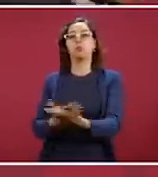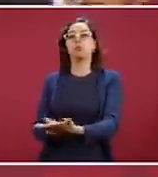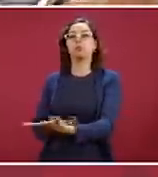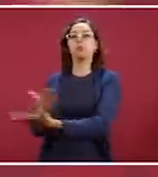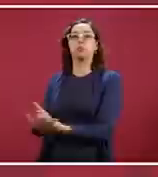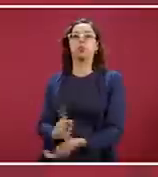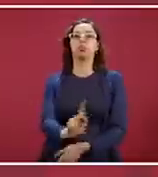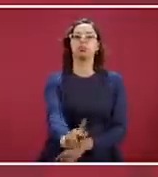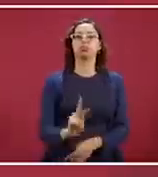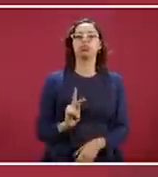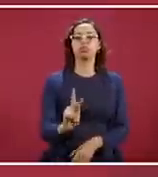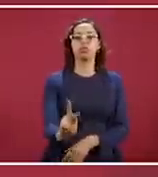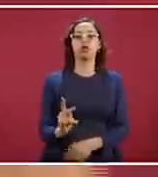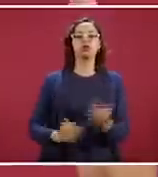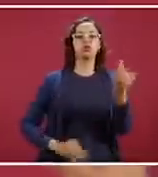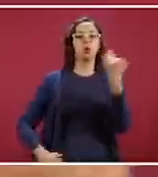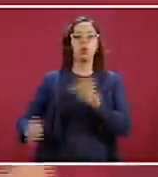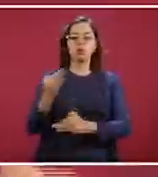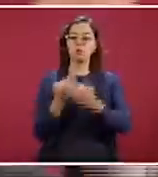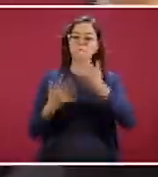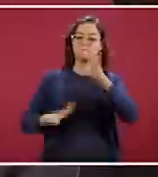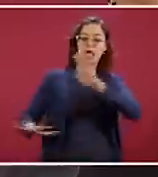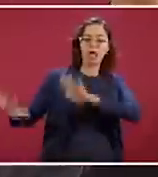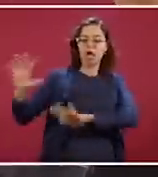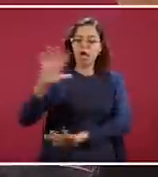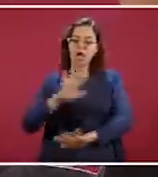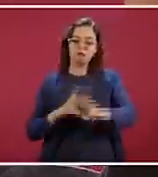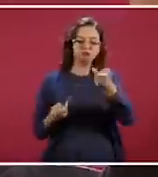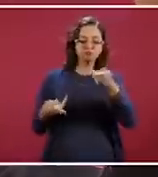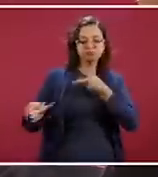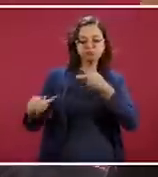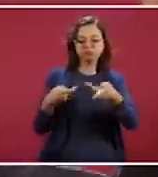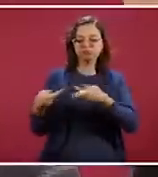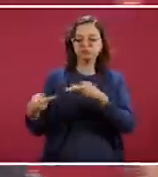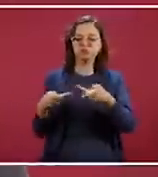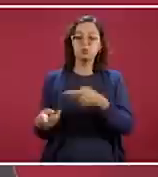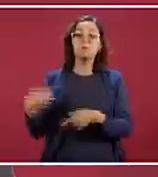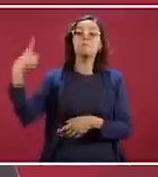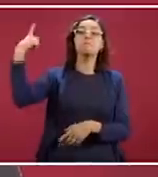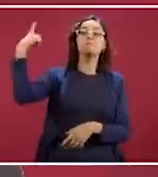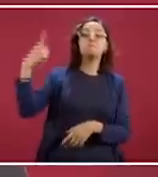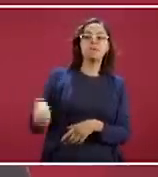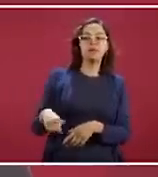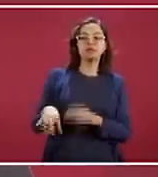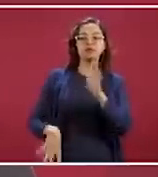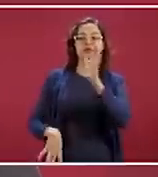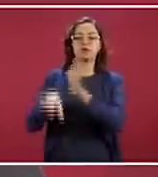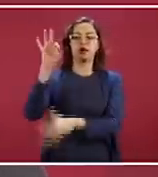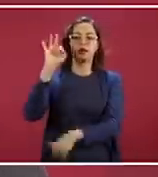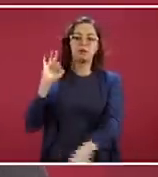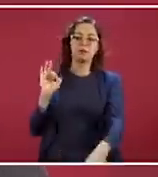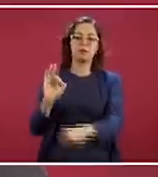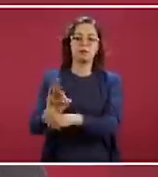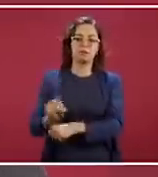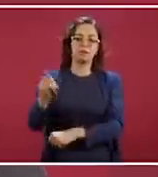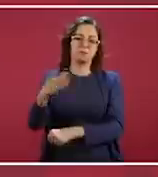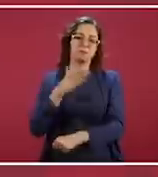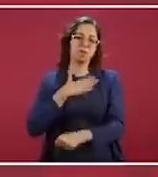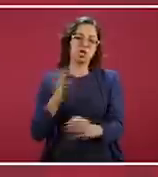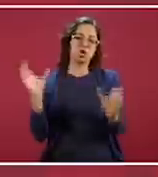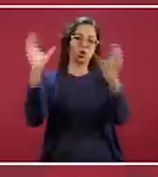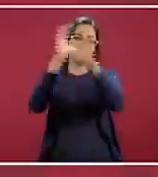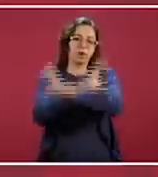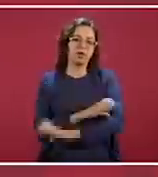cosas y mandó la línea a favor del compadre.